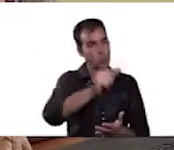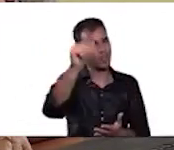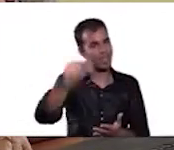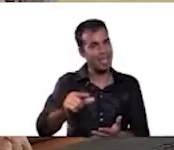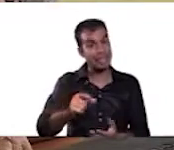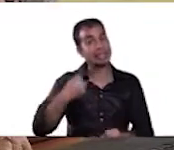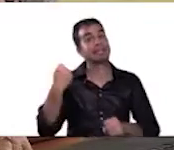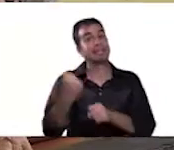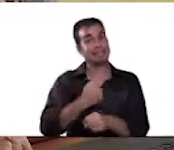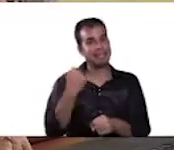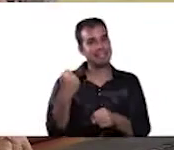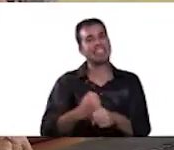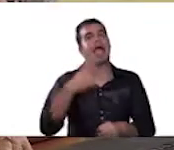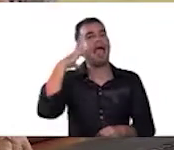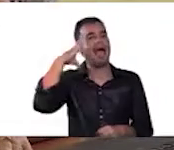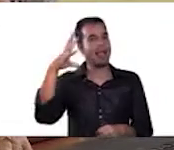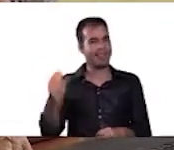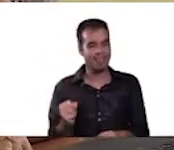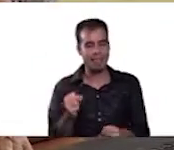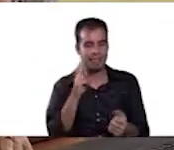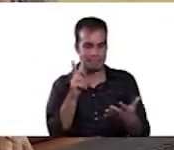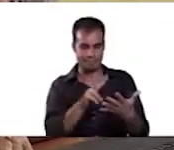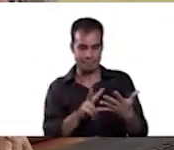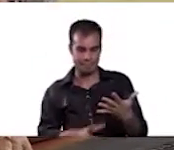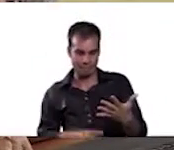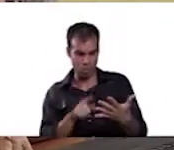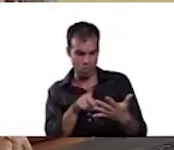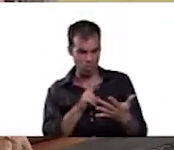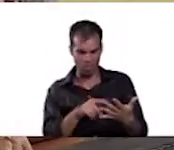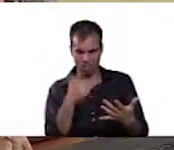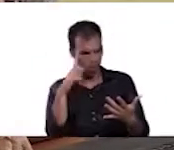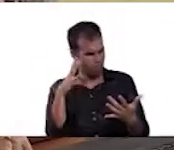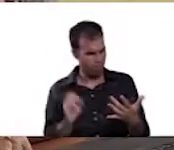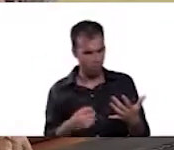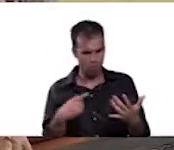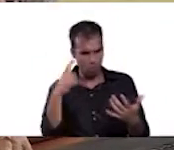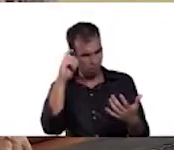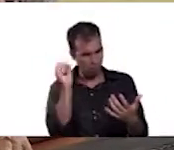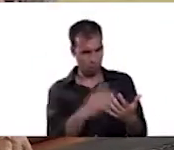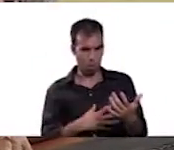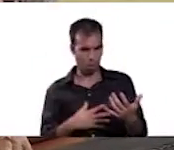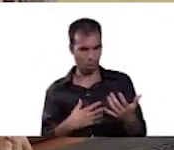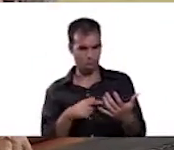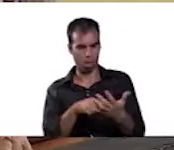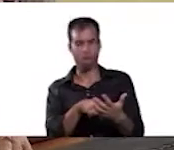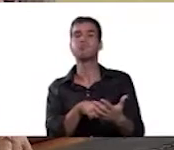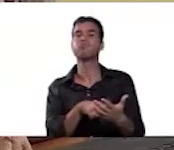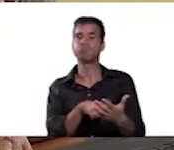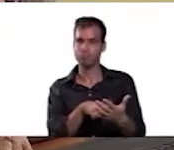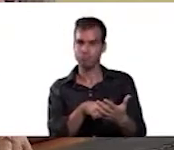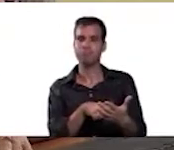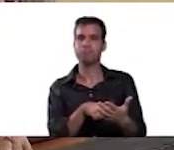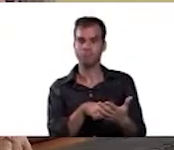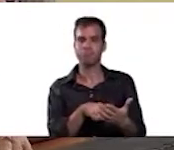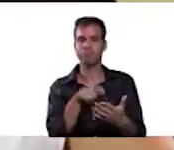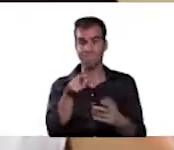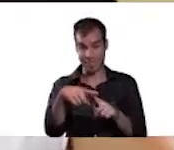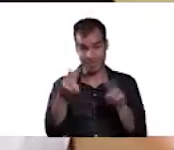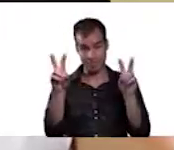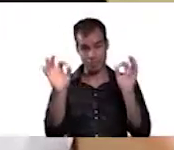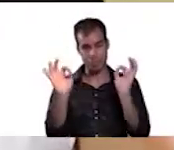trabajo entender los acápites o el contenido perteneciente a equilibrio